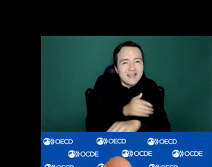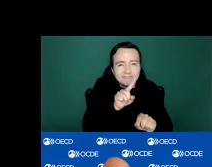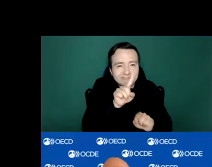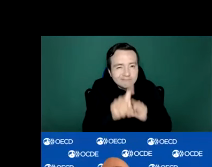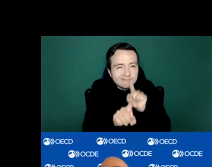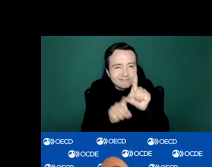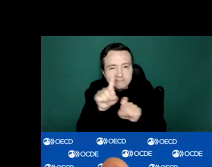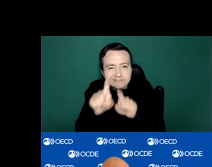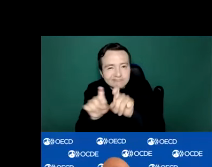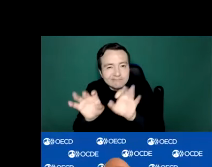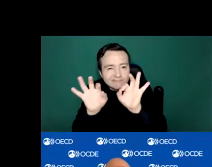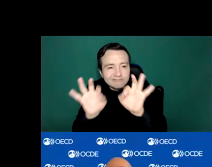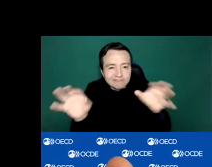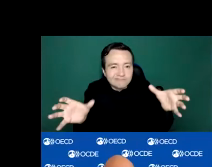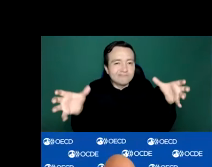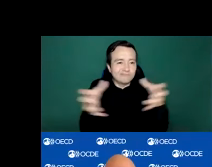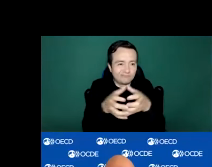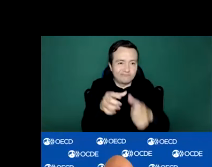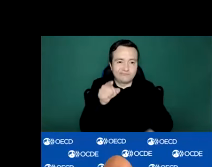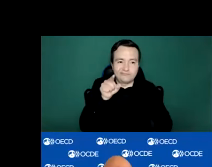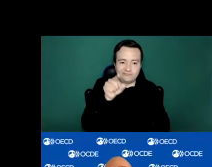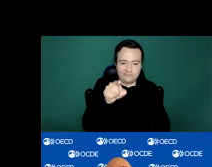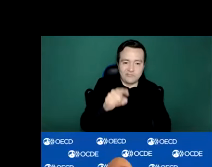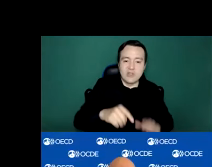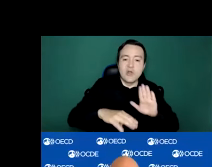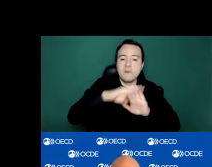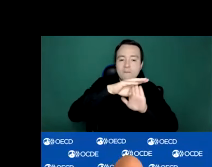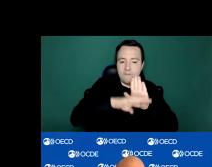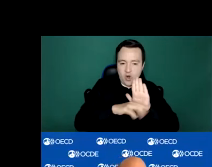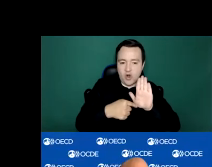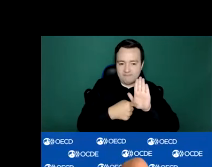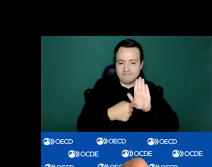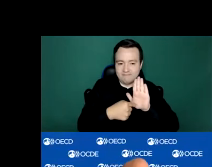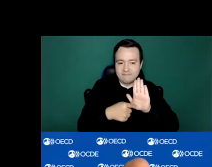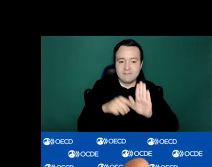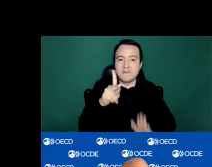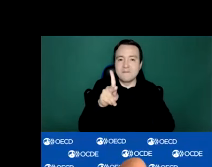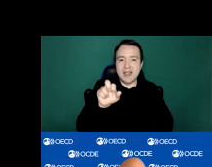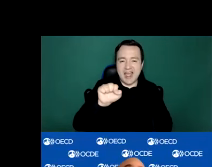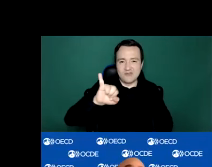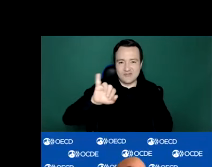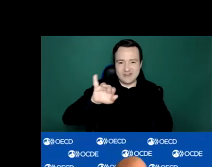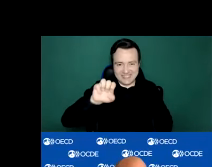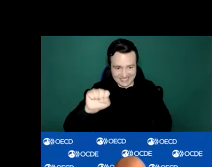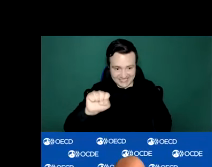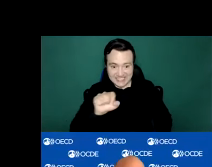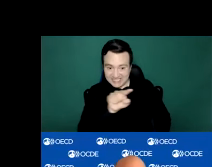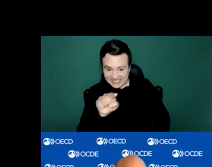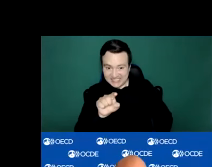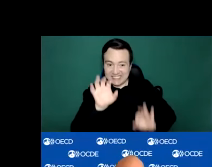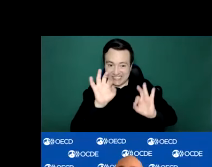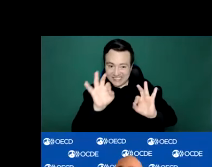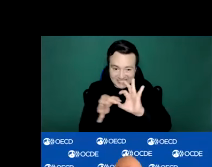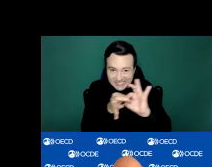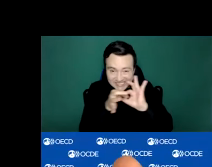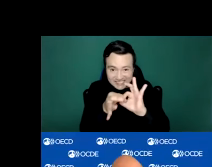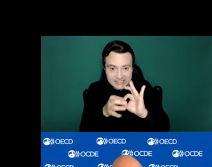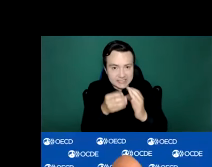PISA, es el programa de evaluación internacional con la OCDE y la evaluación de los